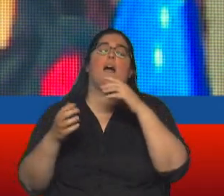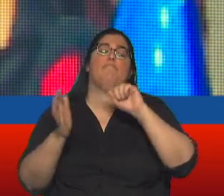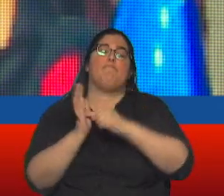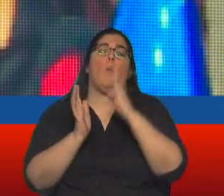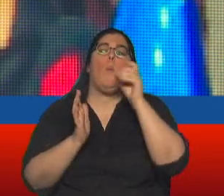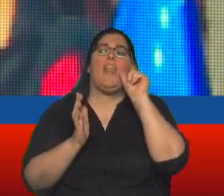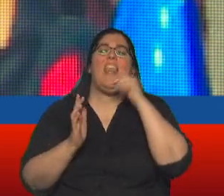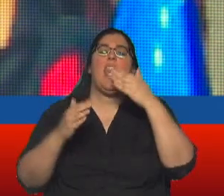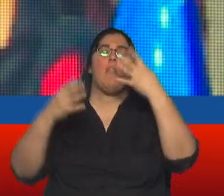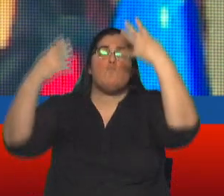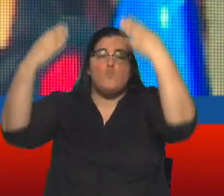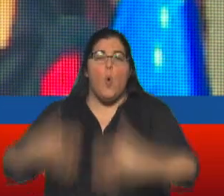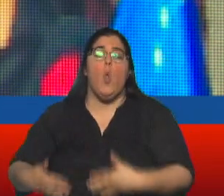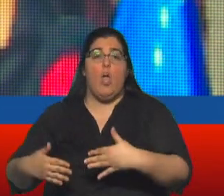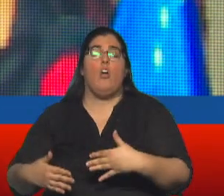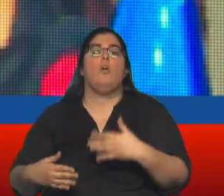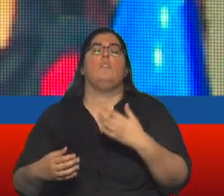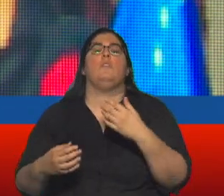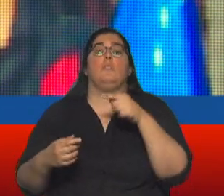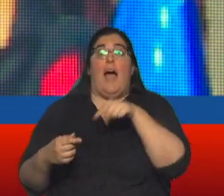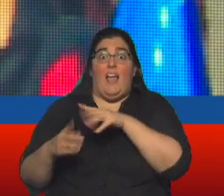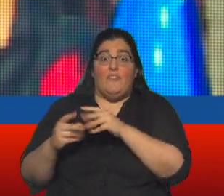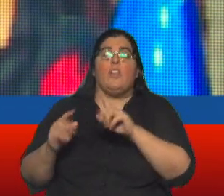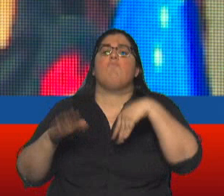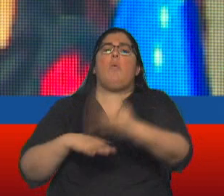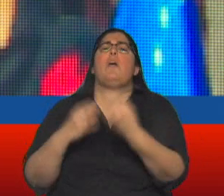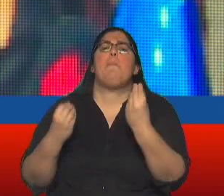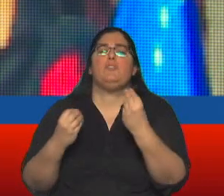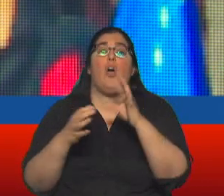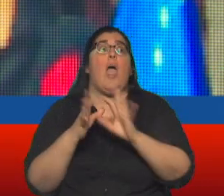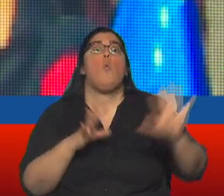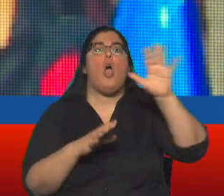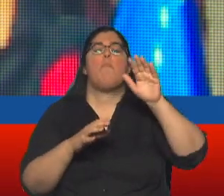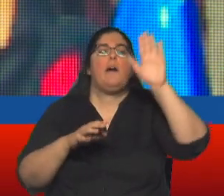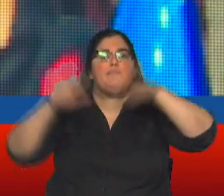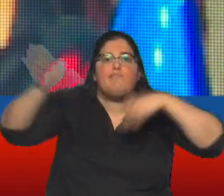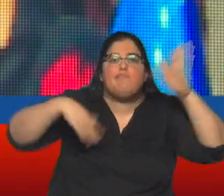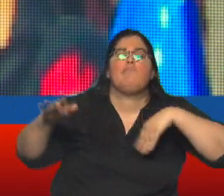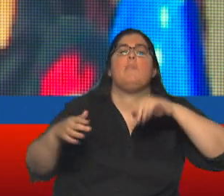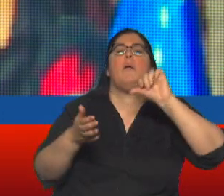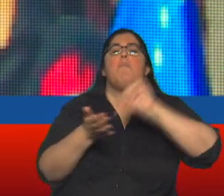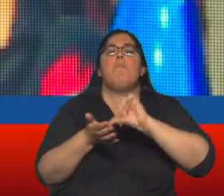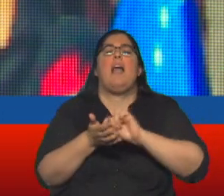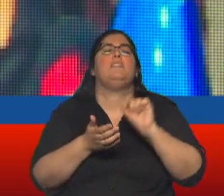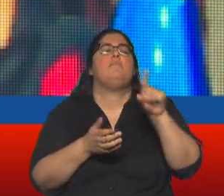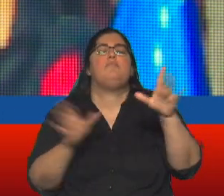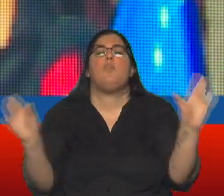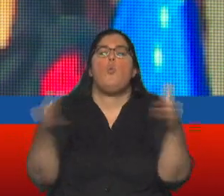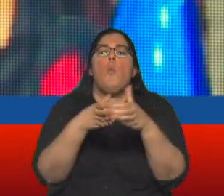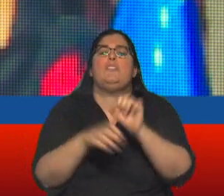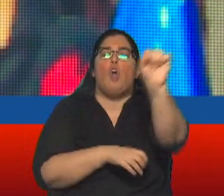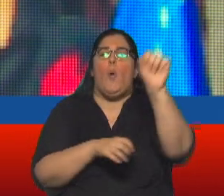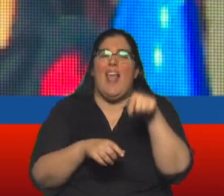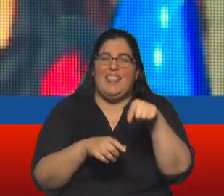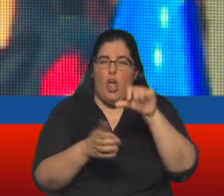Berlín? Decidió ir incorporando países que hasta el momento formaban parte de la periferia soviética o del bloque soviético, digamos, estaban